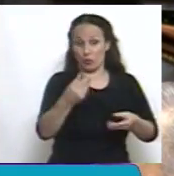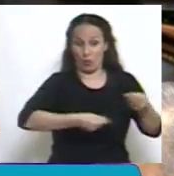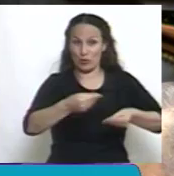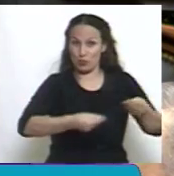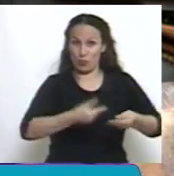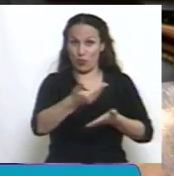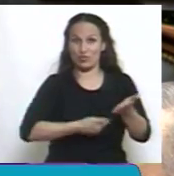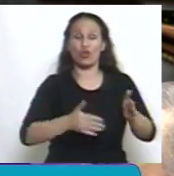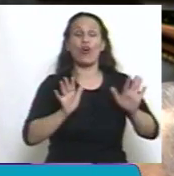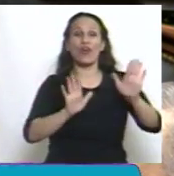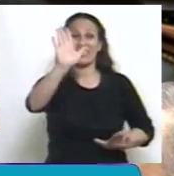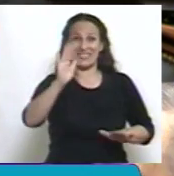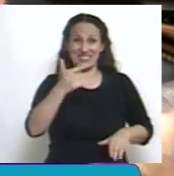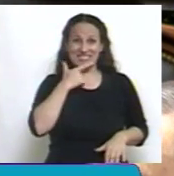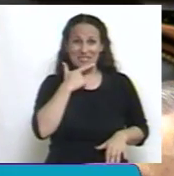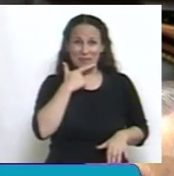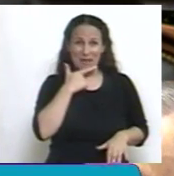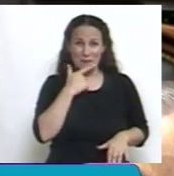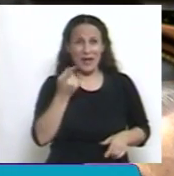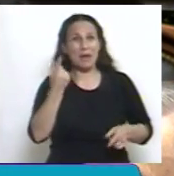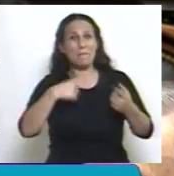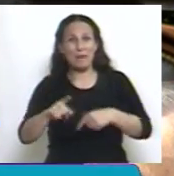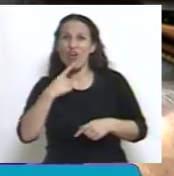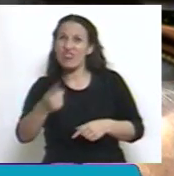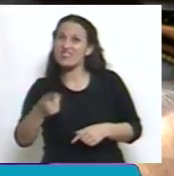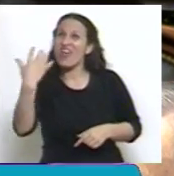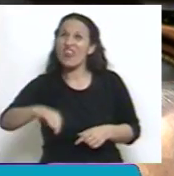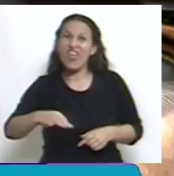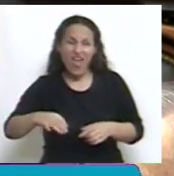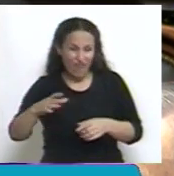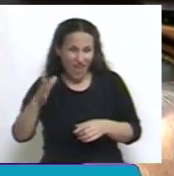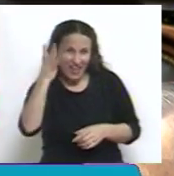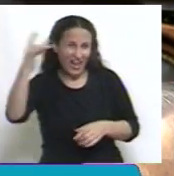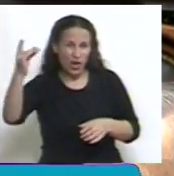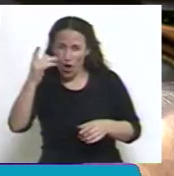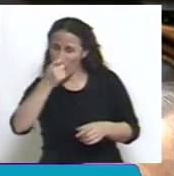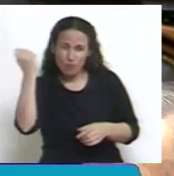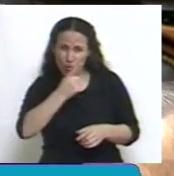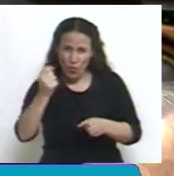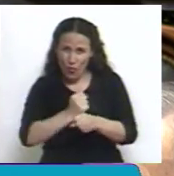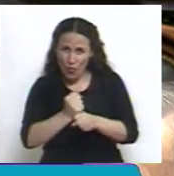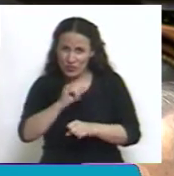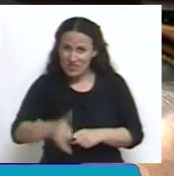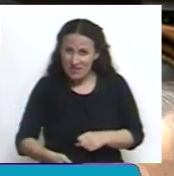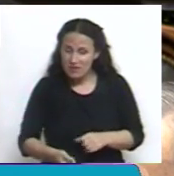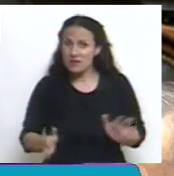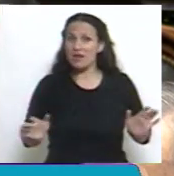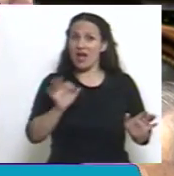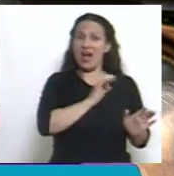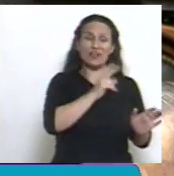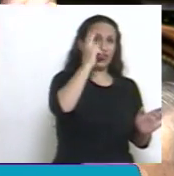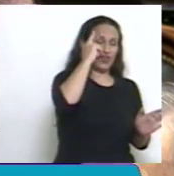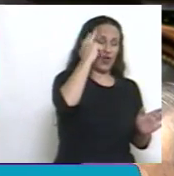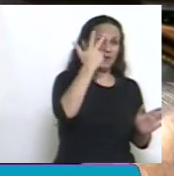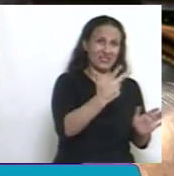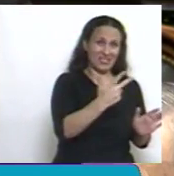presupuesto el 15 de septiembre, pero no hay ninguna que ordene su sanción en tiempo récord. De hecho, desde 1993,